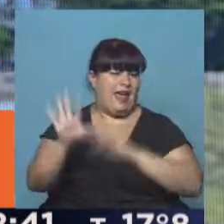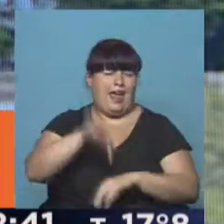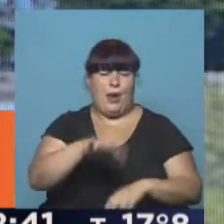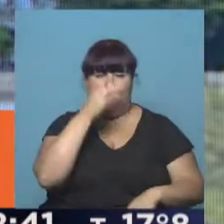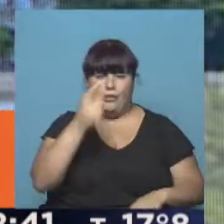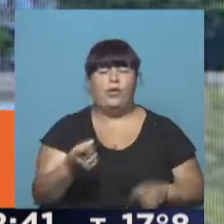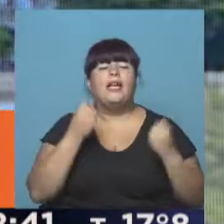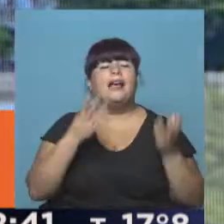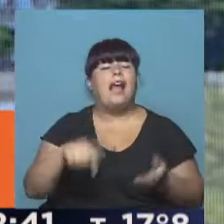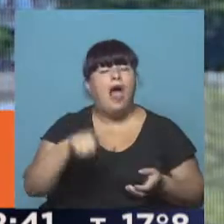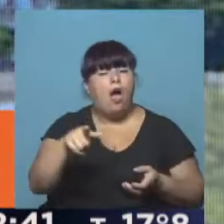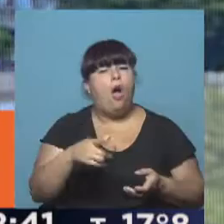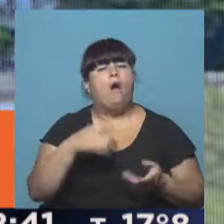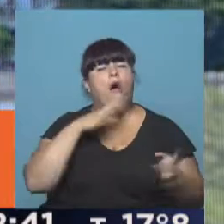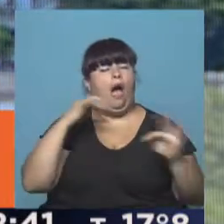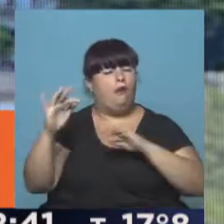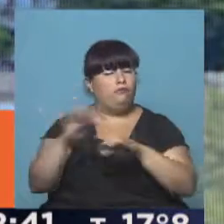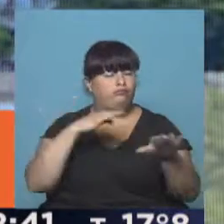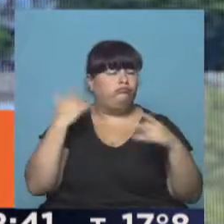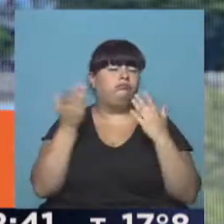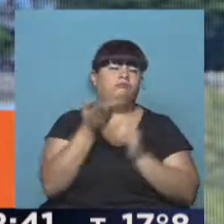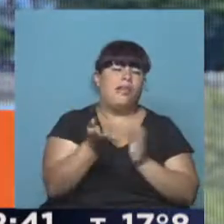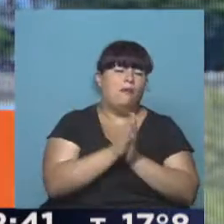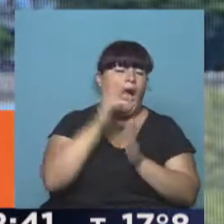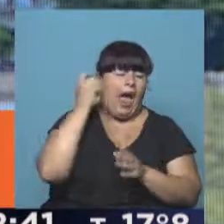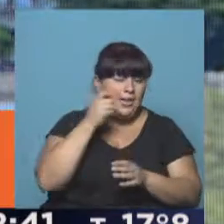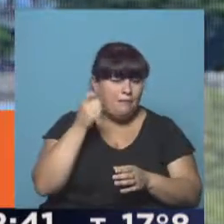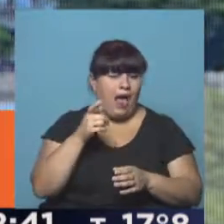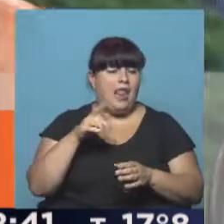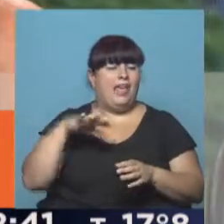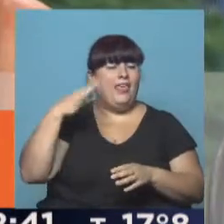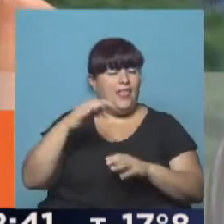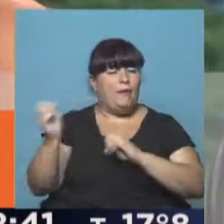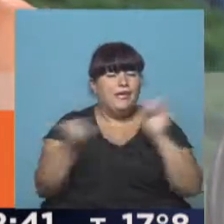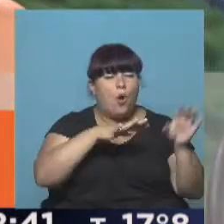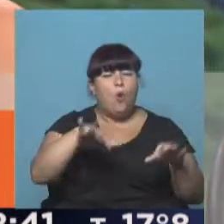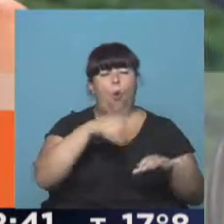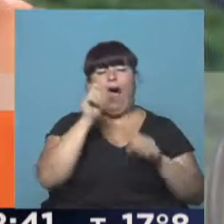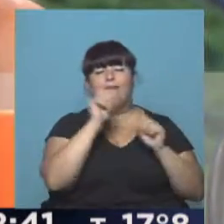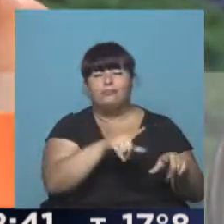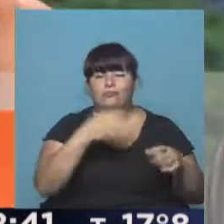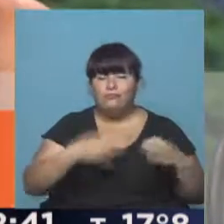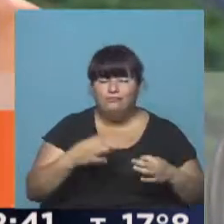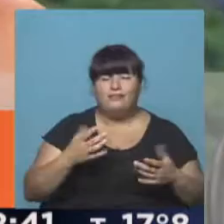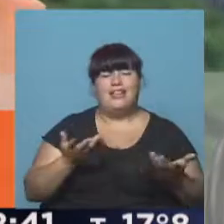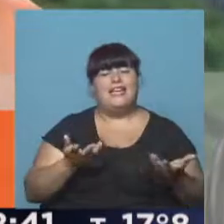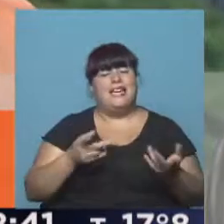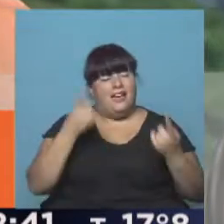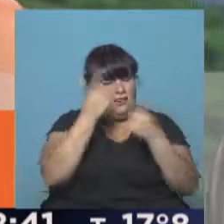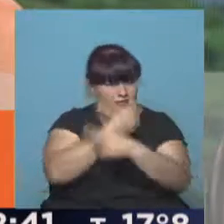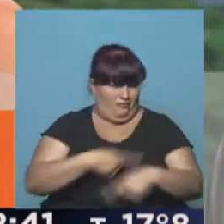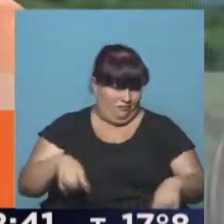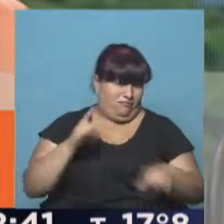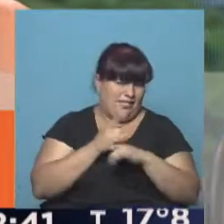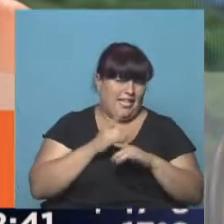21 porque hubo voces también pidiendo que los animales se lleven a lugares propicios hay de todo